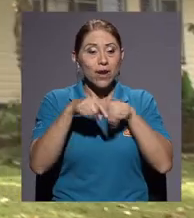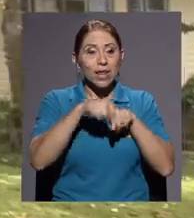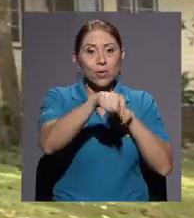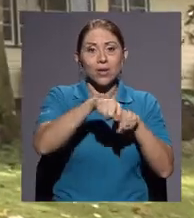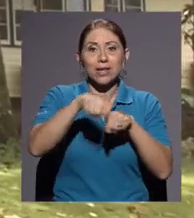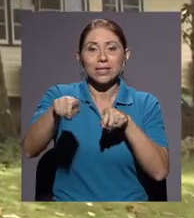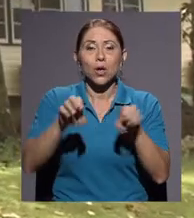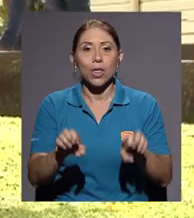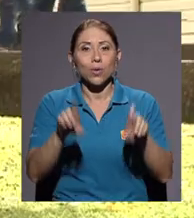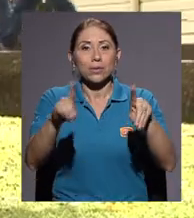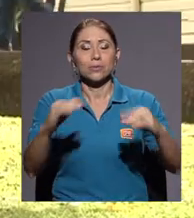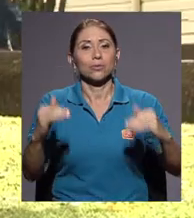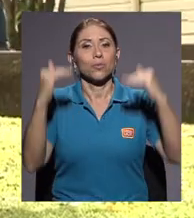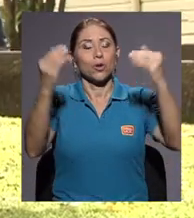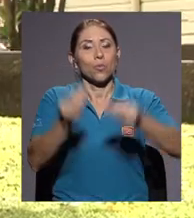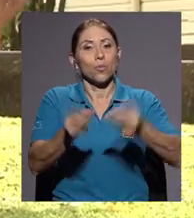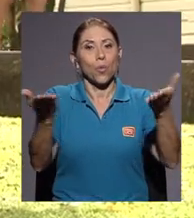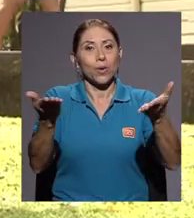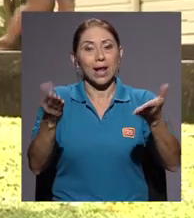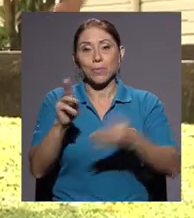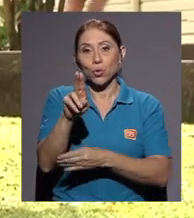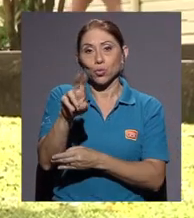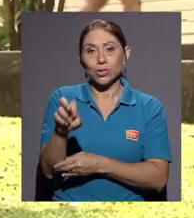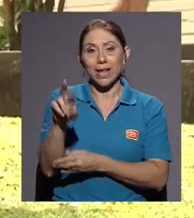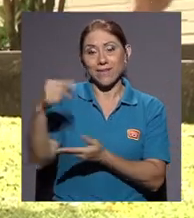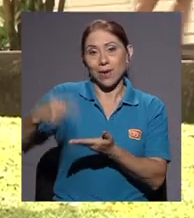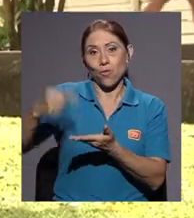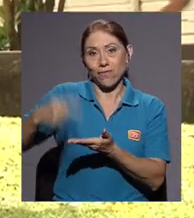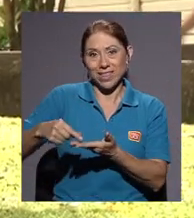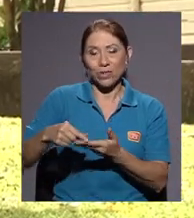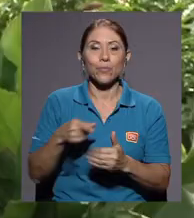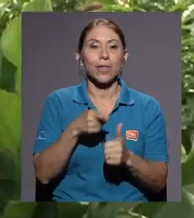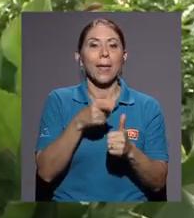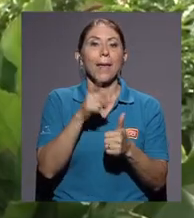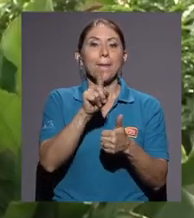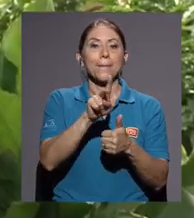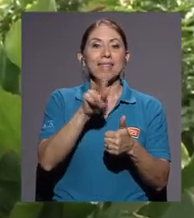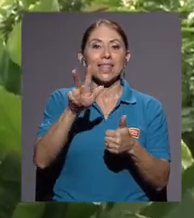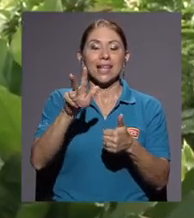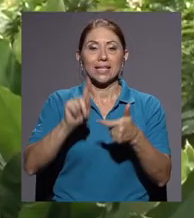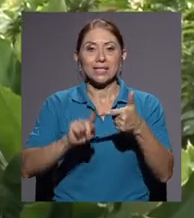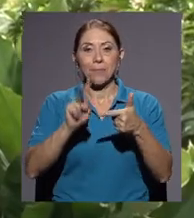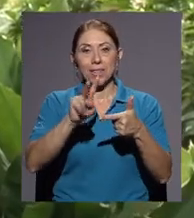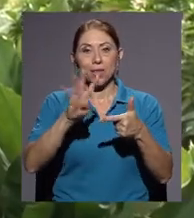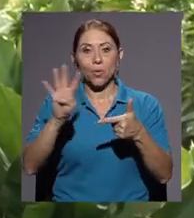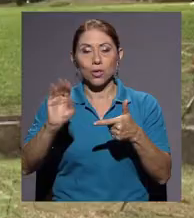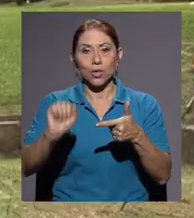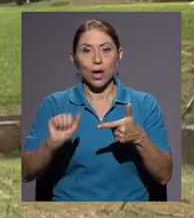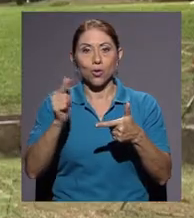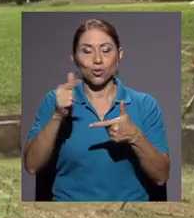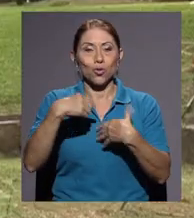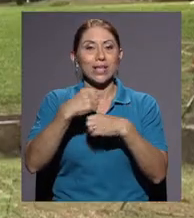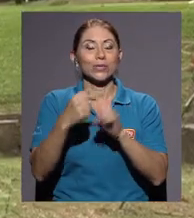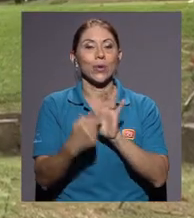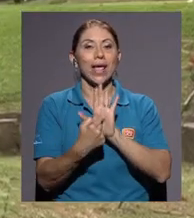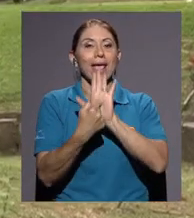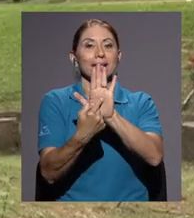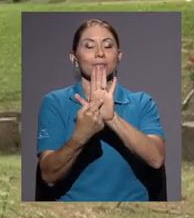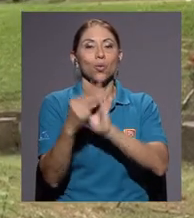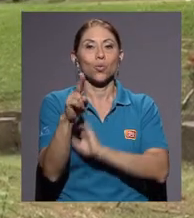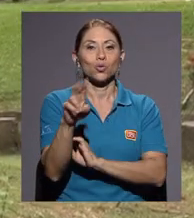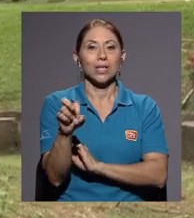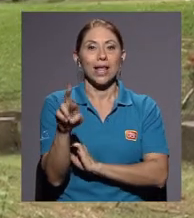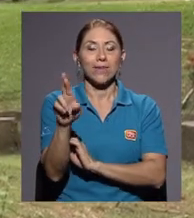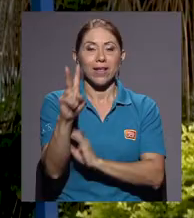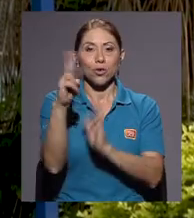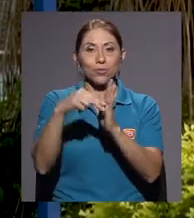superior pública, el recinto de Golfito realizó el 23 y 24 de agosto la Expo UCR 2018, bajo el